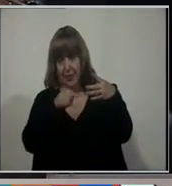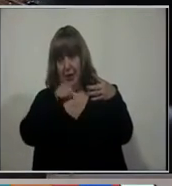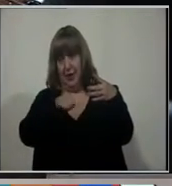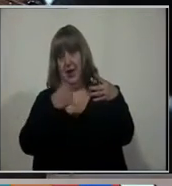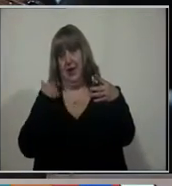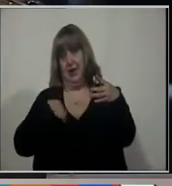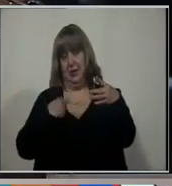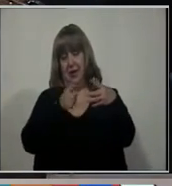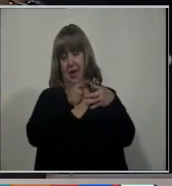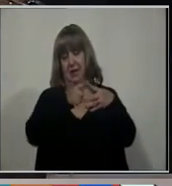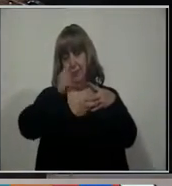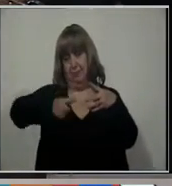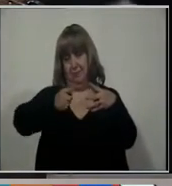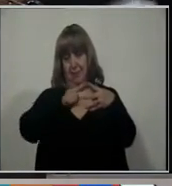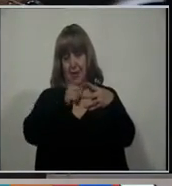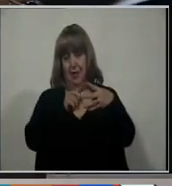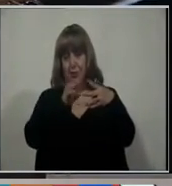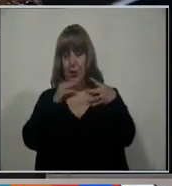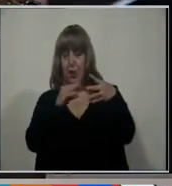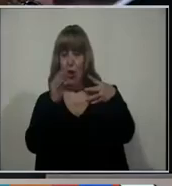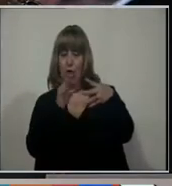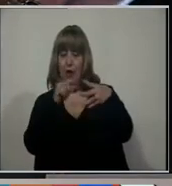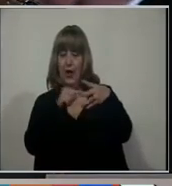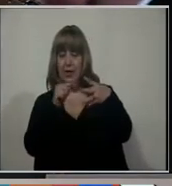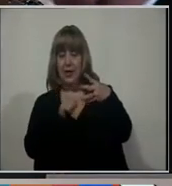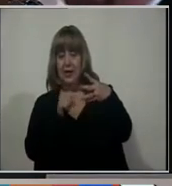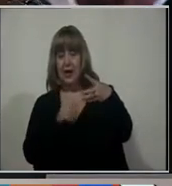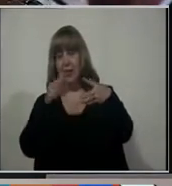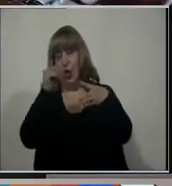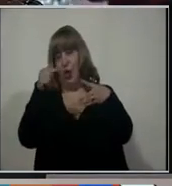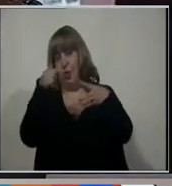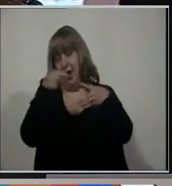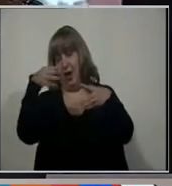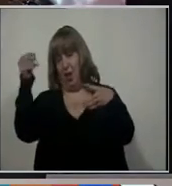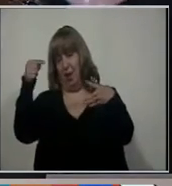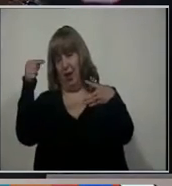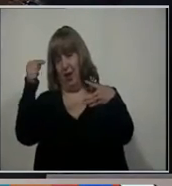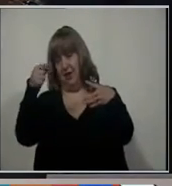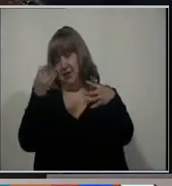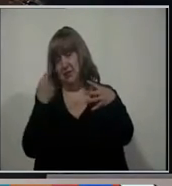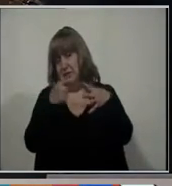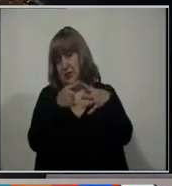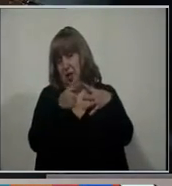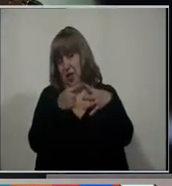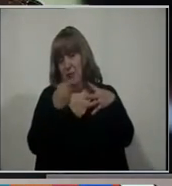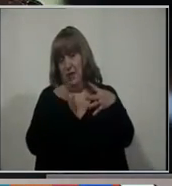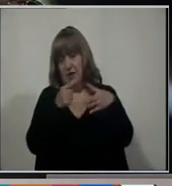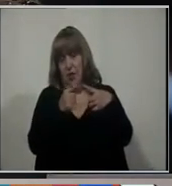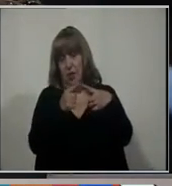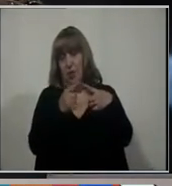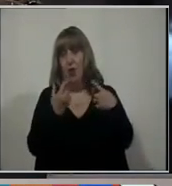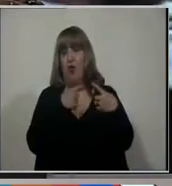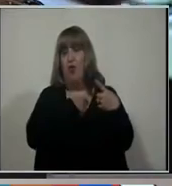Argentina. Dice Merkel, ámbito financiero, que se ha abierto un paréntesis en las negociaciones entre el gobierno y las